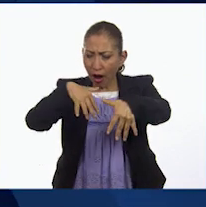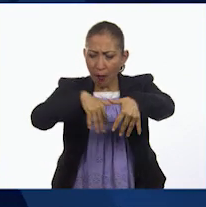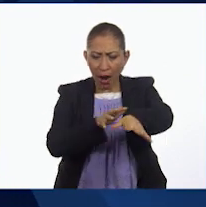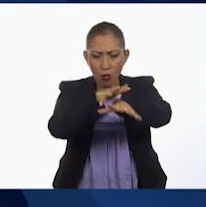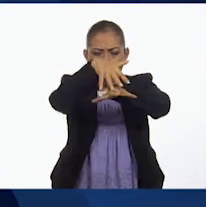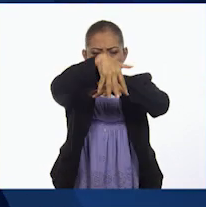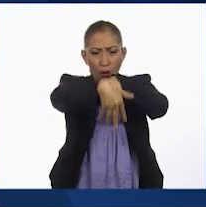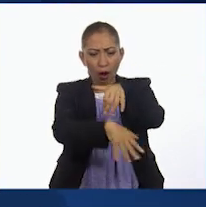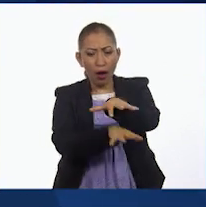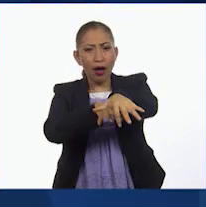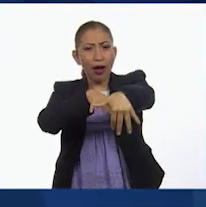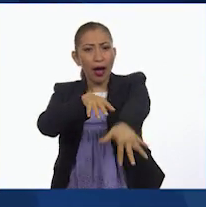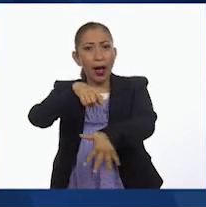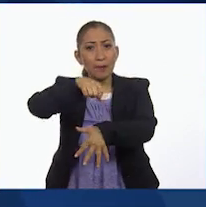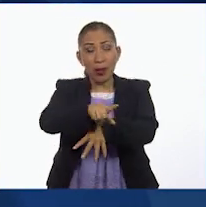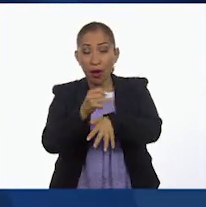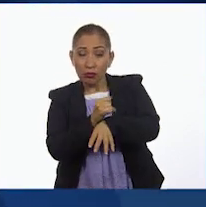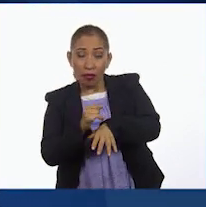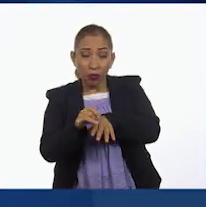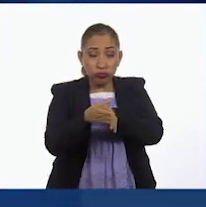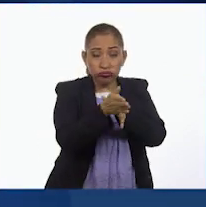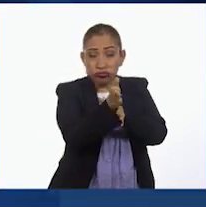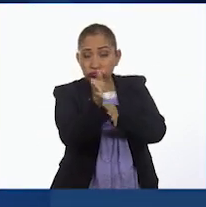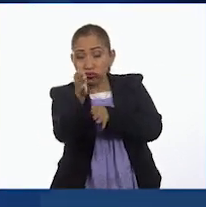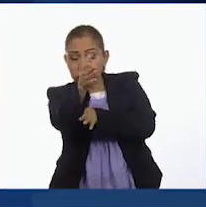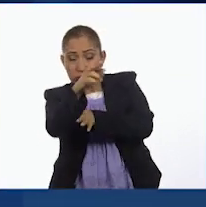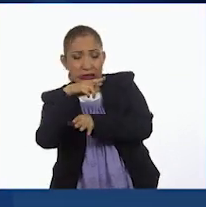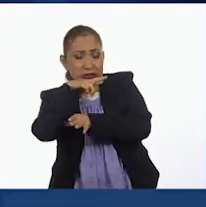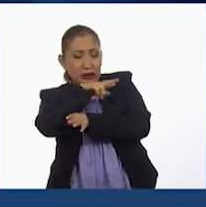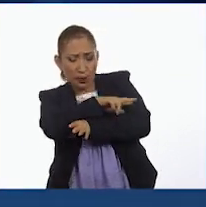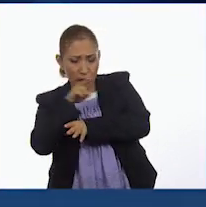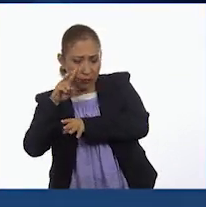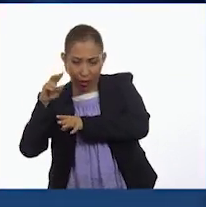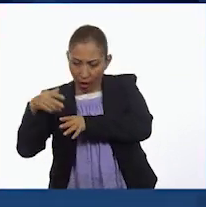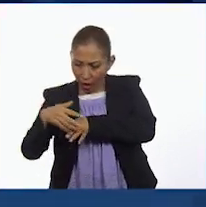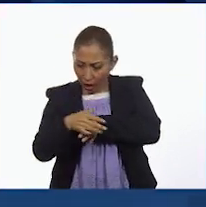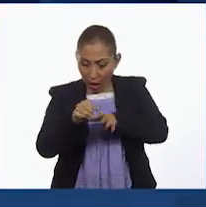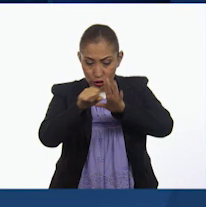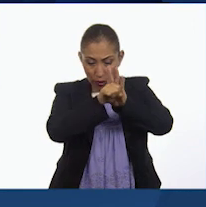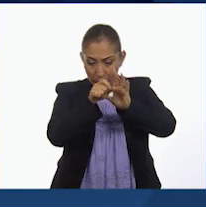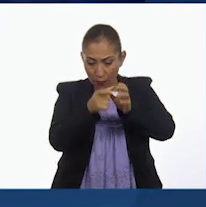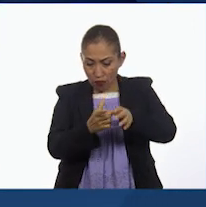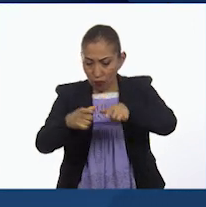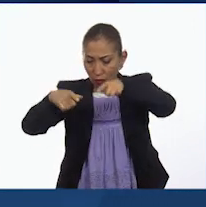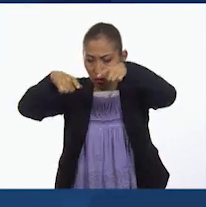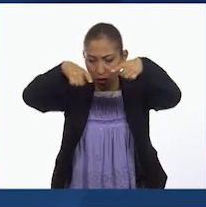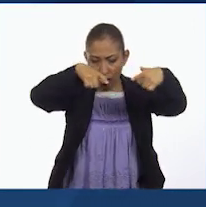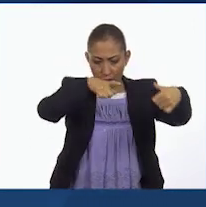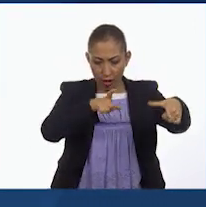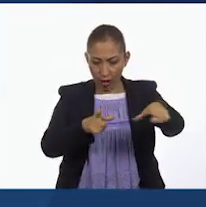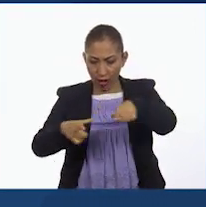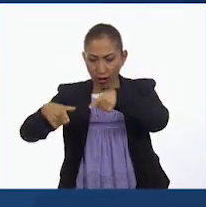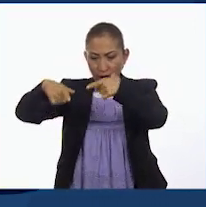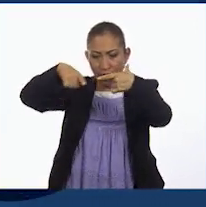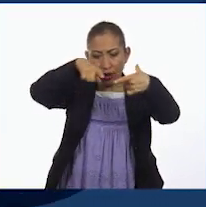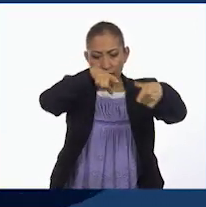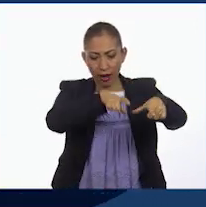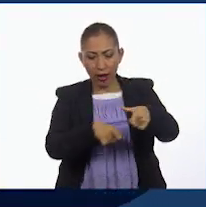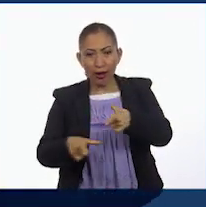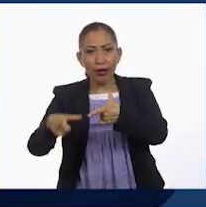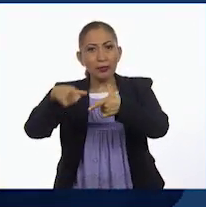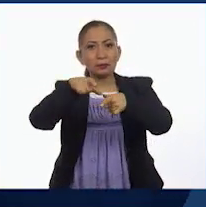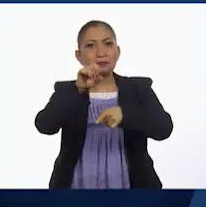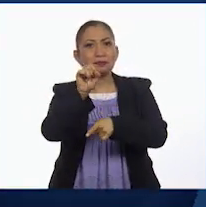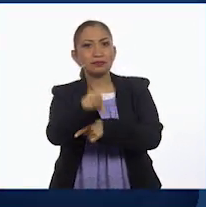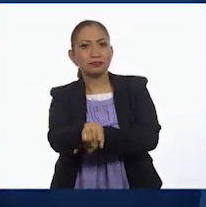enciman, a través de los largos y furtivos instantes que le toma a la sombra extenderse, cubrir y detener bajo su